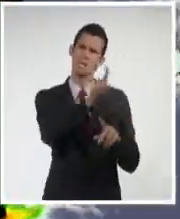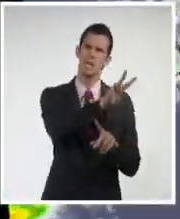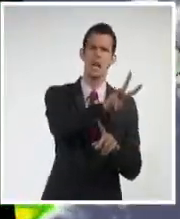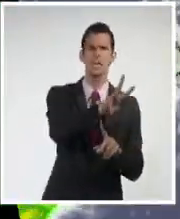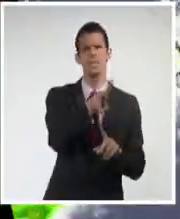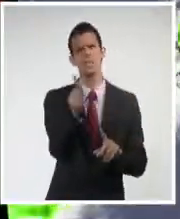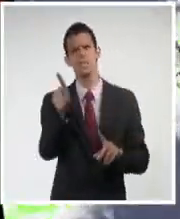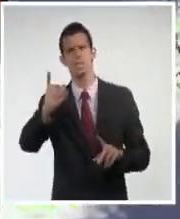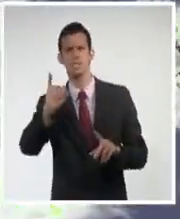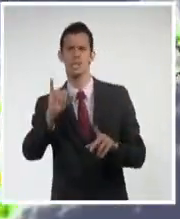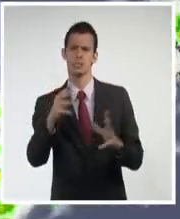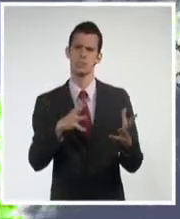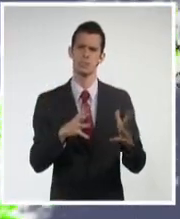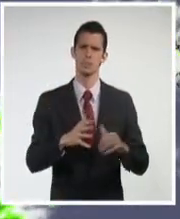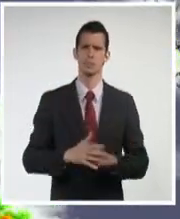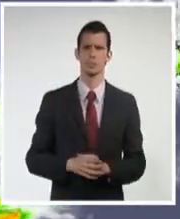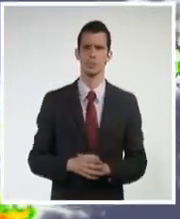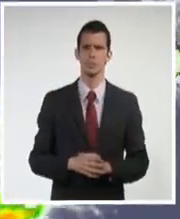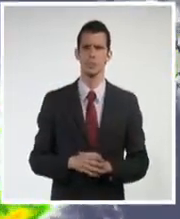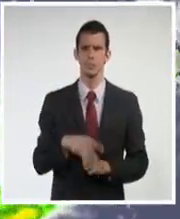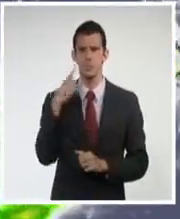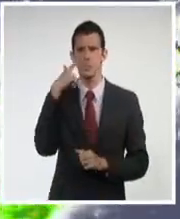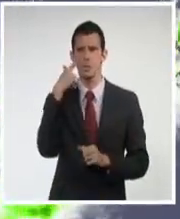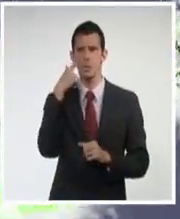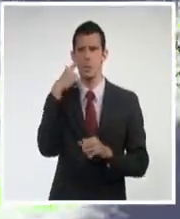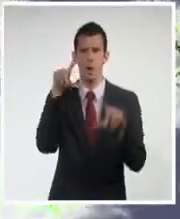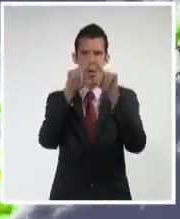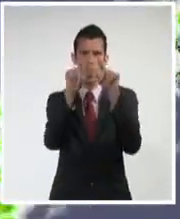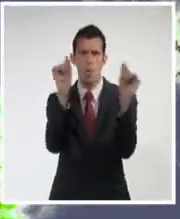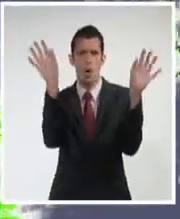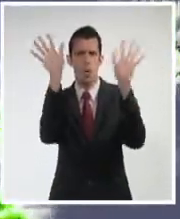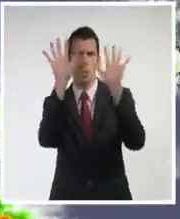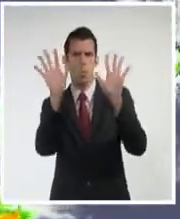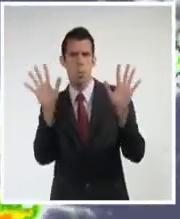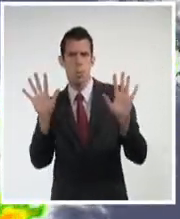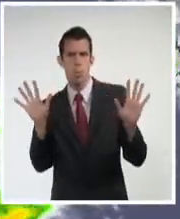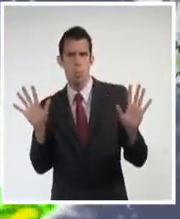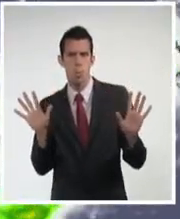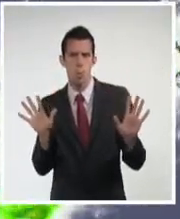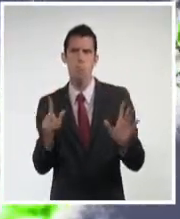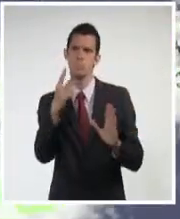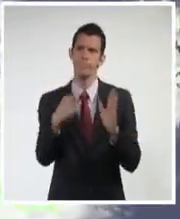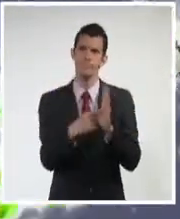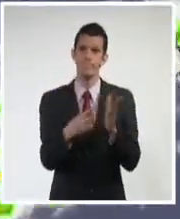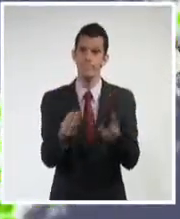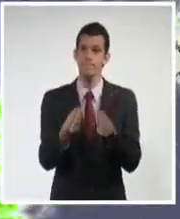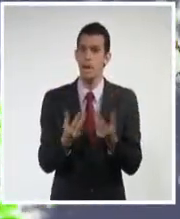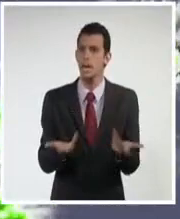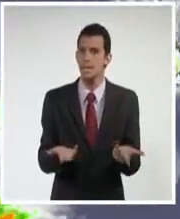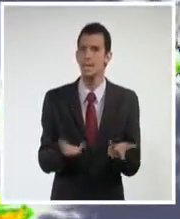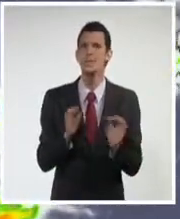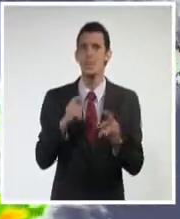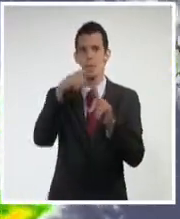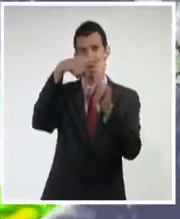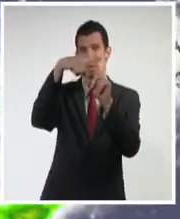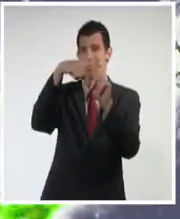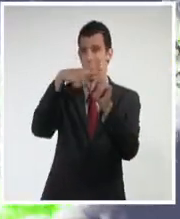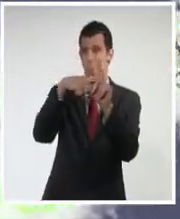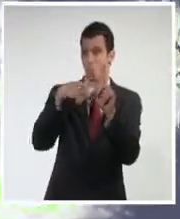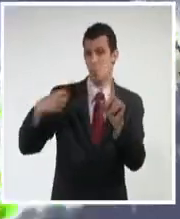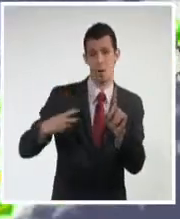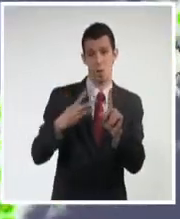predomina poca nubosidad en gran parte del territorio, lo cual favorecerá también el descenso de las temperaturas durante la próxima